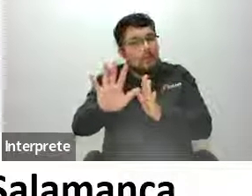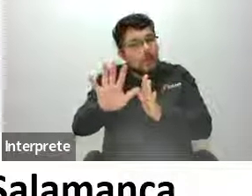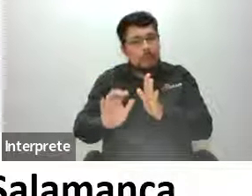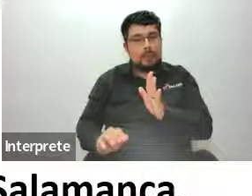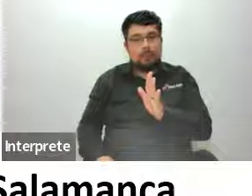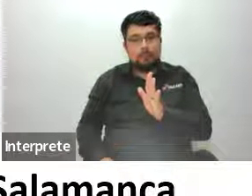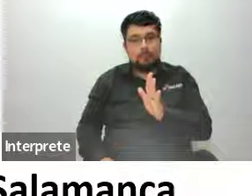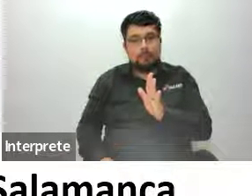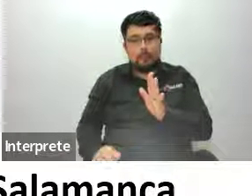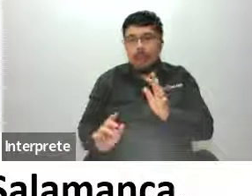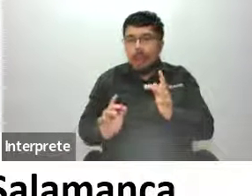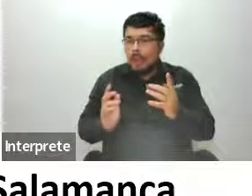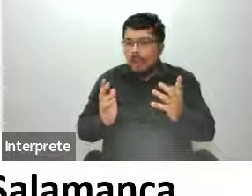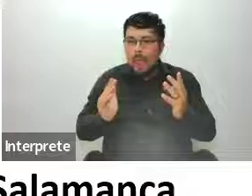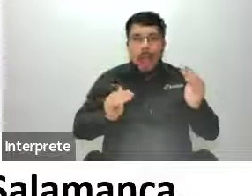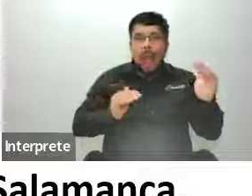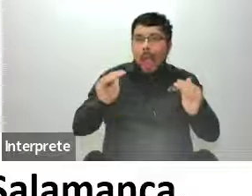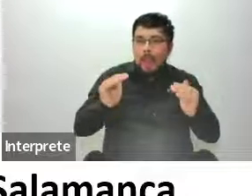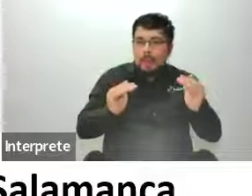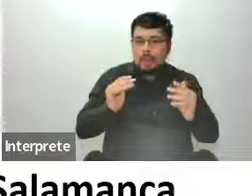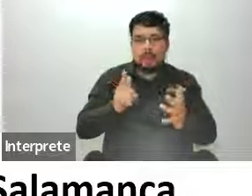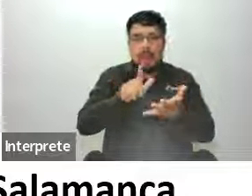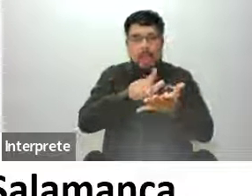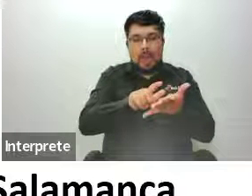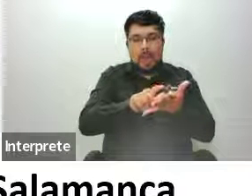casos, ¿cierto? La lengua oral,